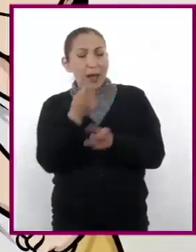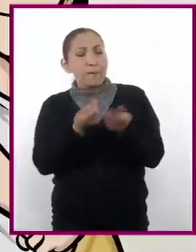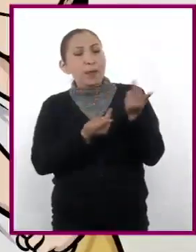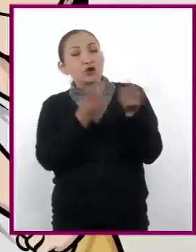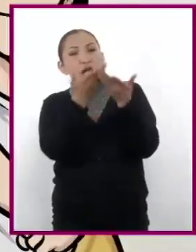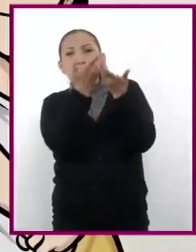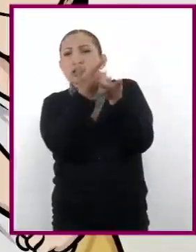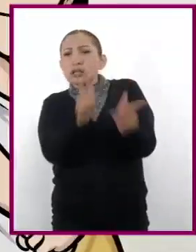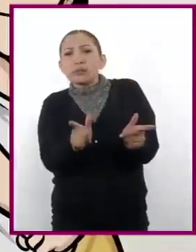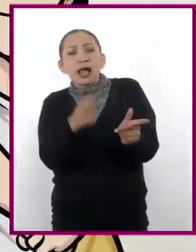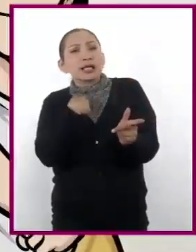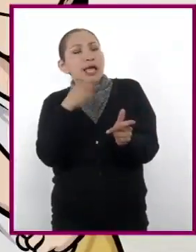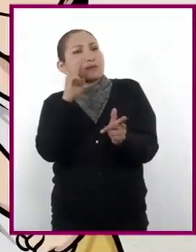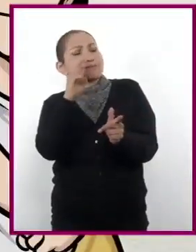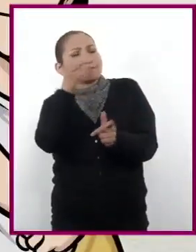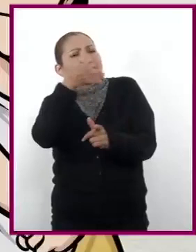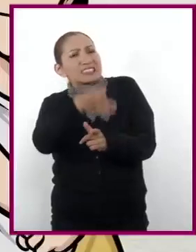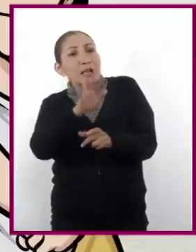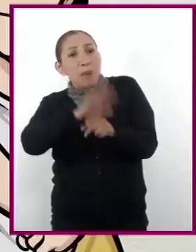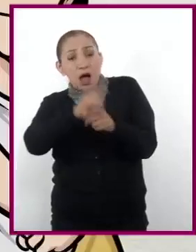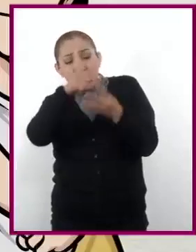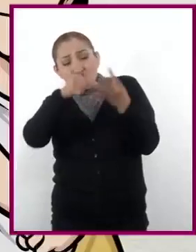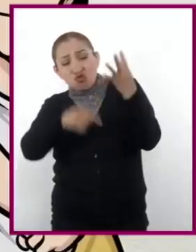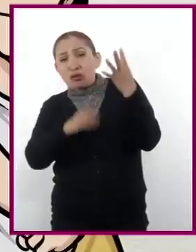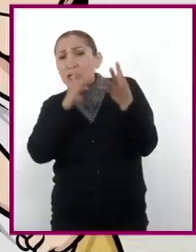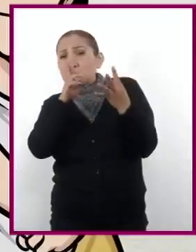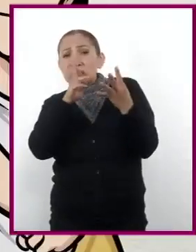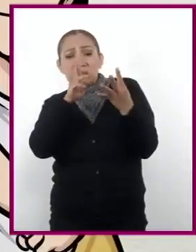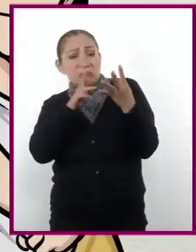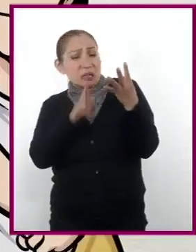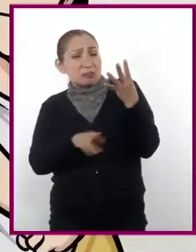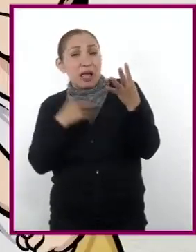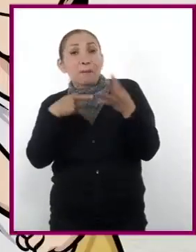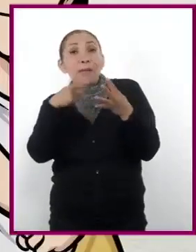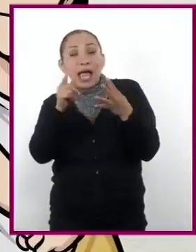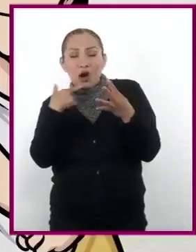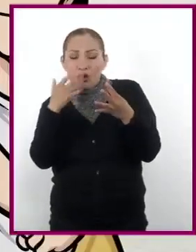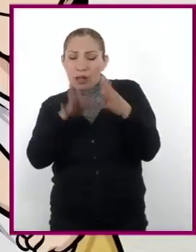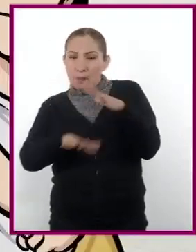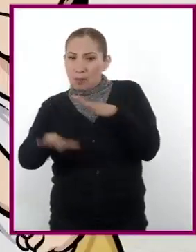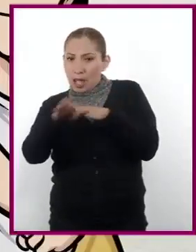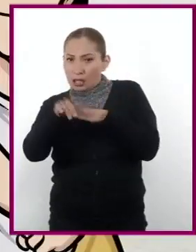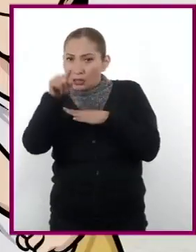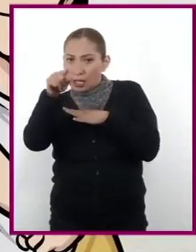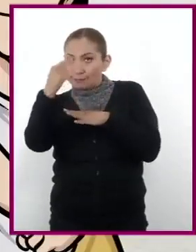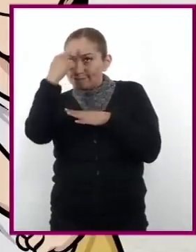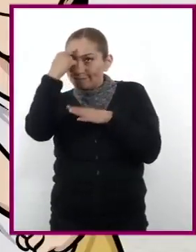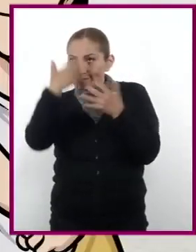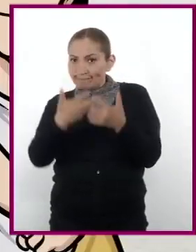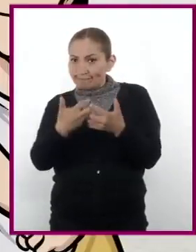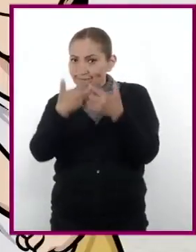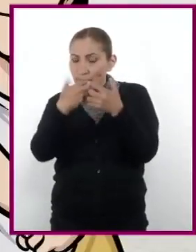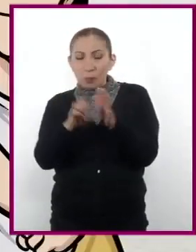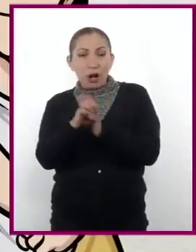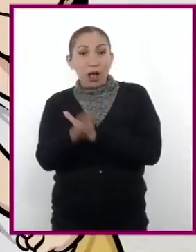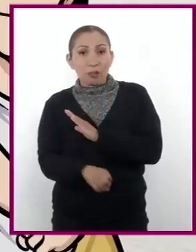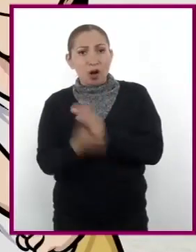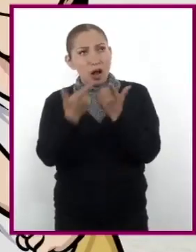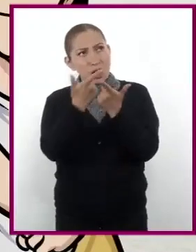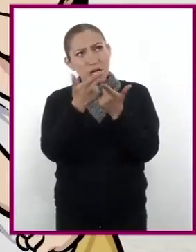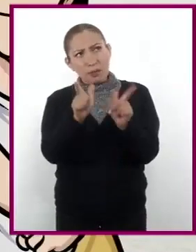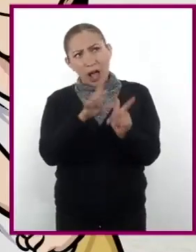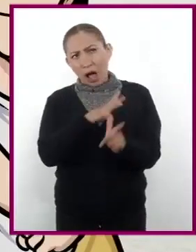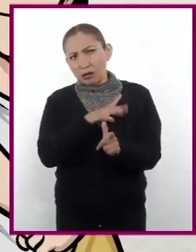preguntas abiertas que admiten más de una respuesta siempre que estén basadas en el razonamiento, como ¿la